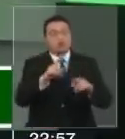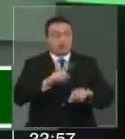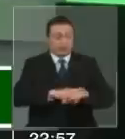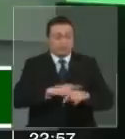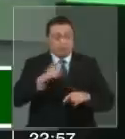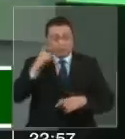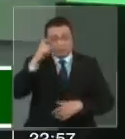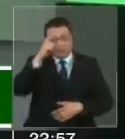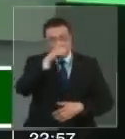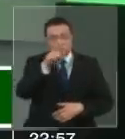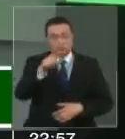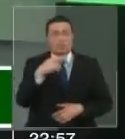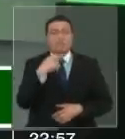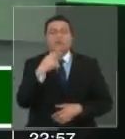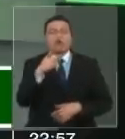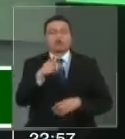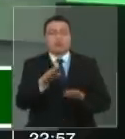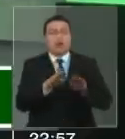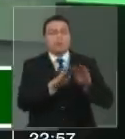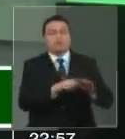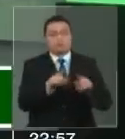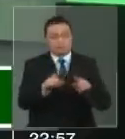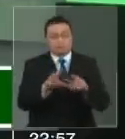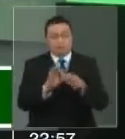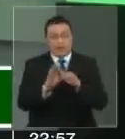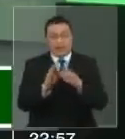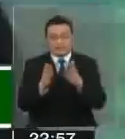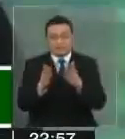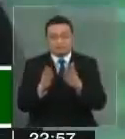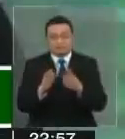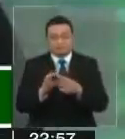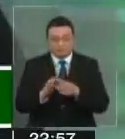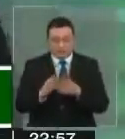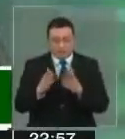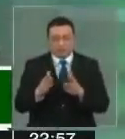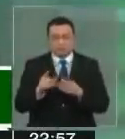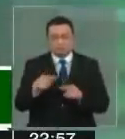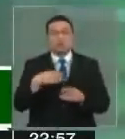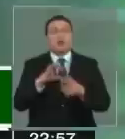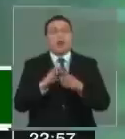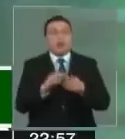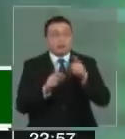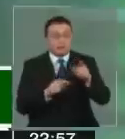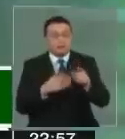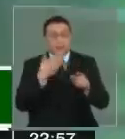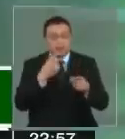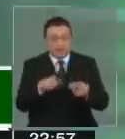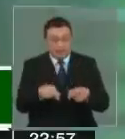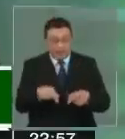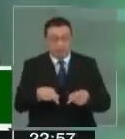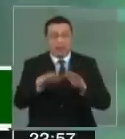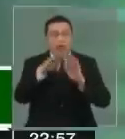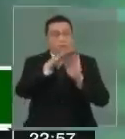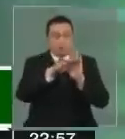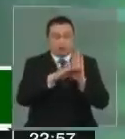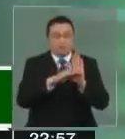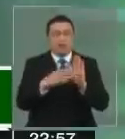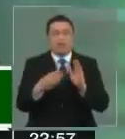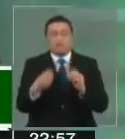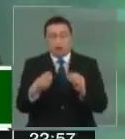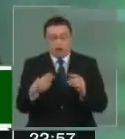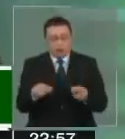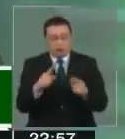difíciles, tu voz nos ha apoyado. Así que eso, gracias. Muchas gracias. Yo muchas gracias por este programa. Qué bueno